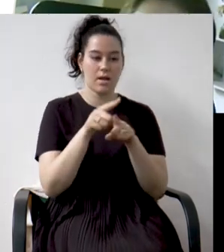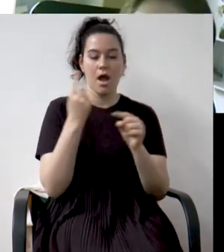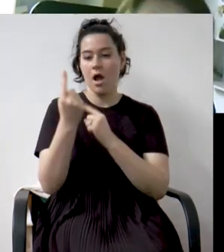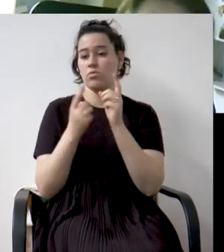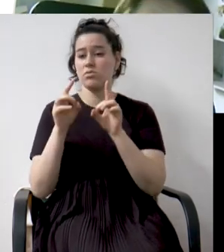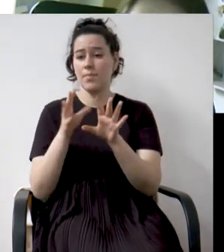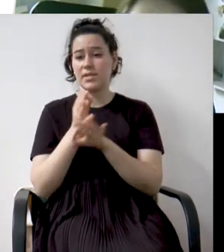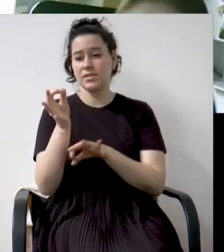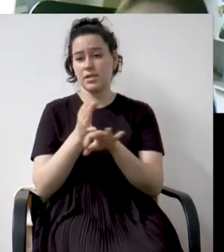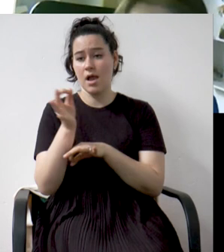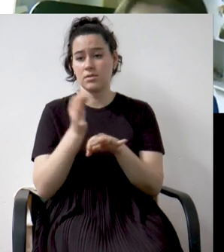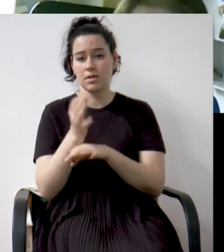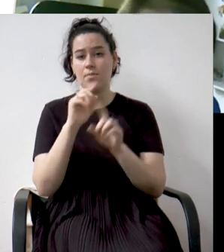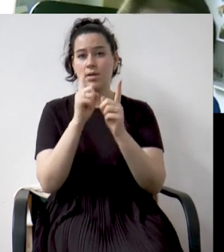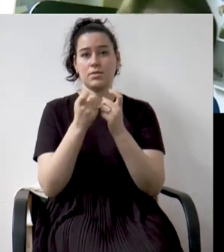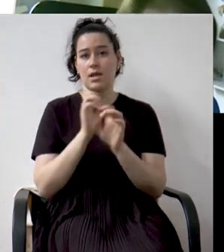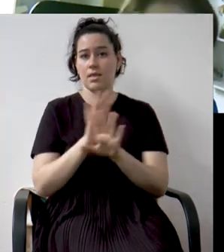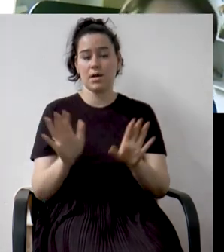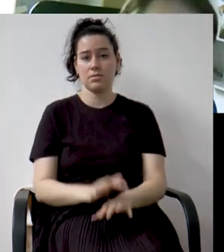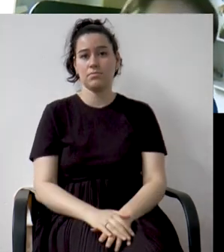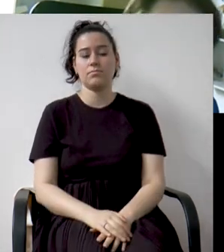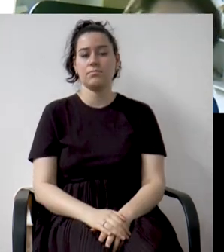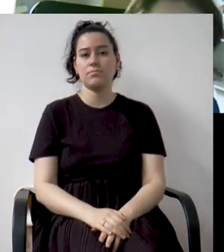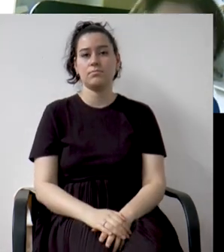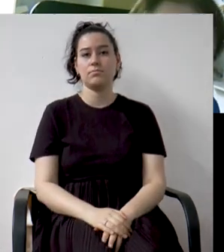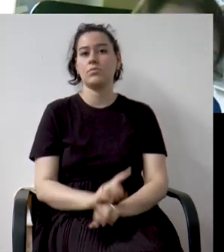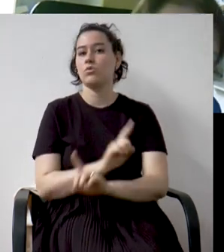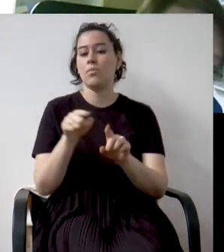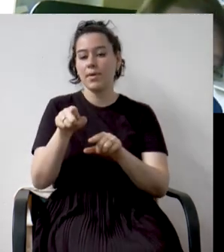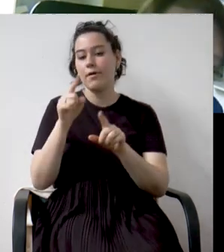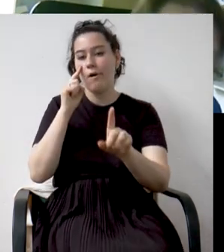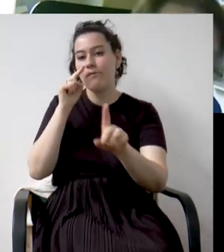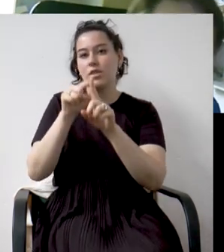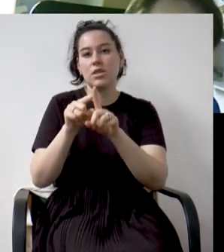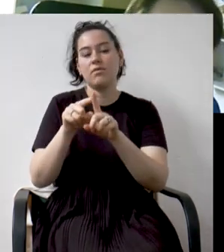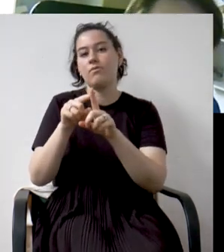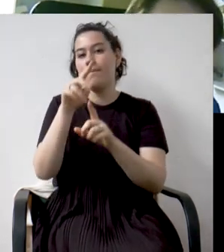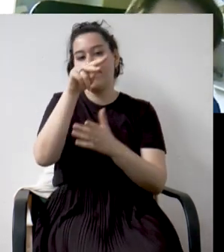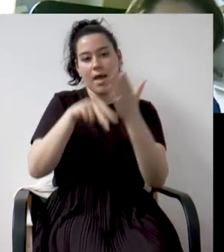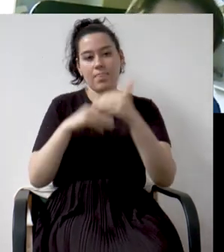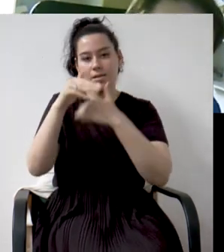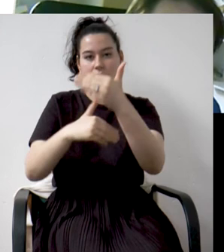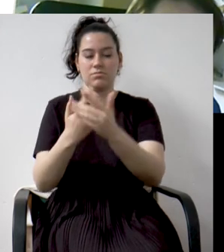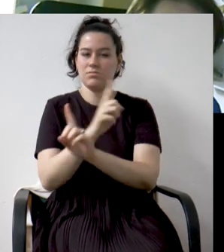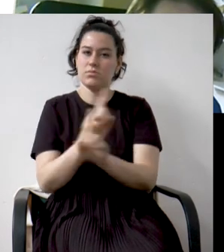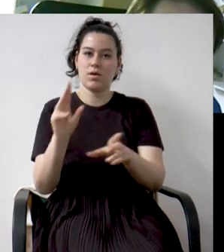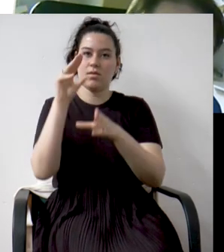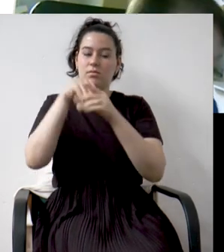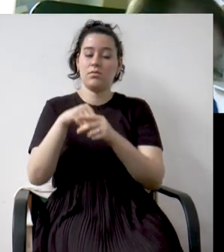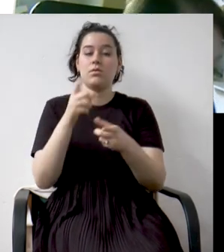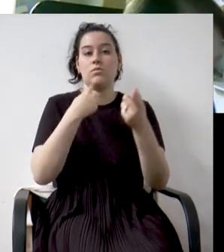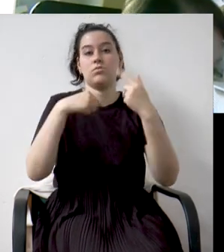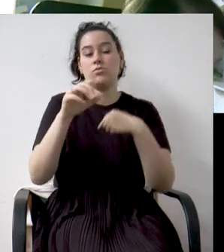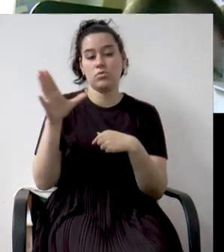solo para enseñanza porque se necesitan para eso. No porque estén orientados por el plan de desarrollo estratégico.